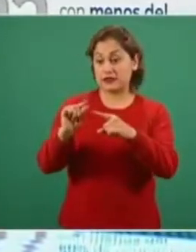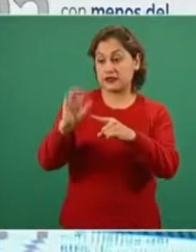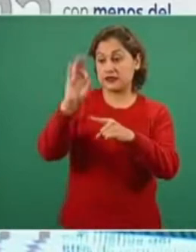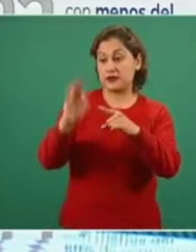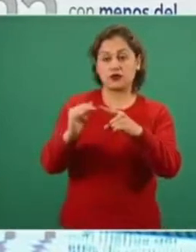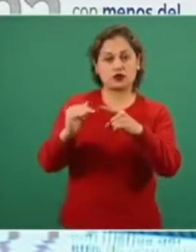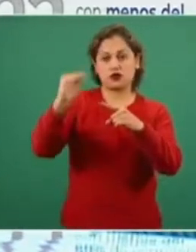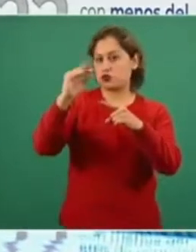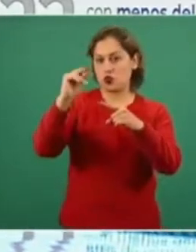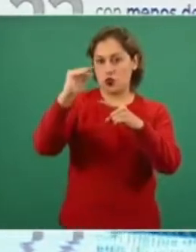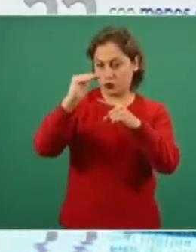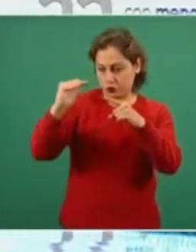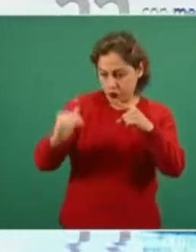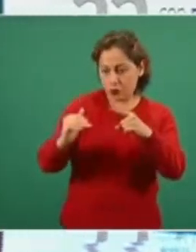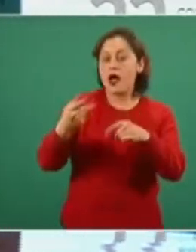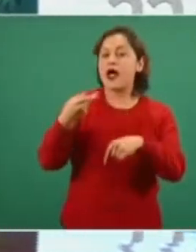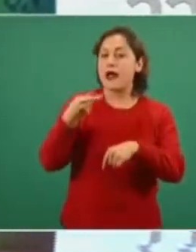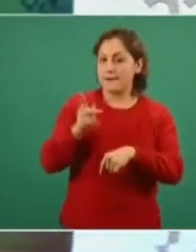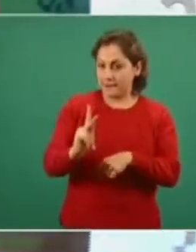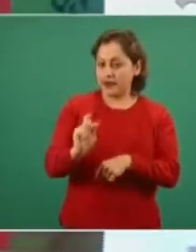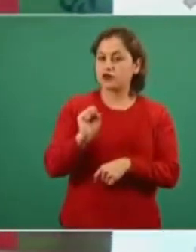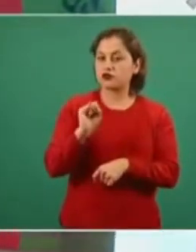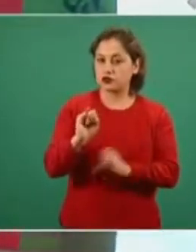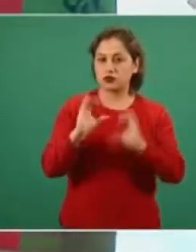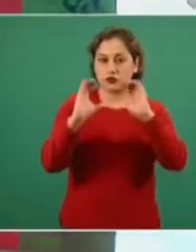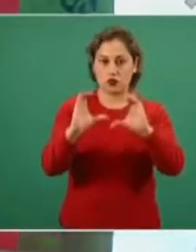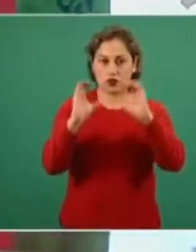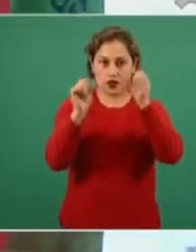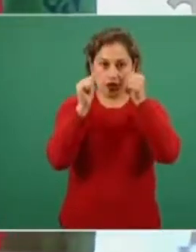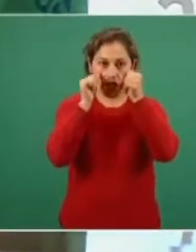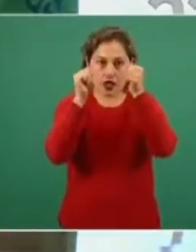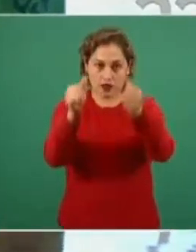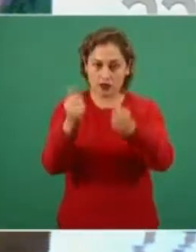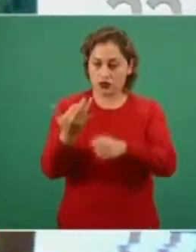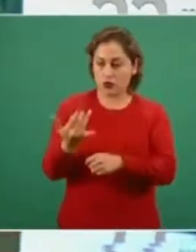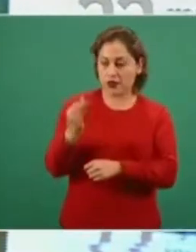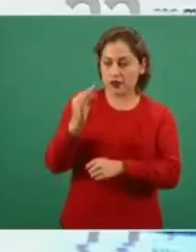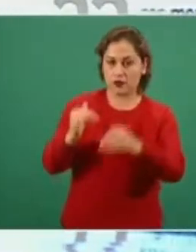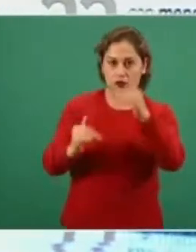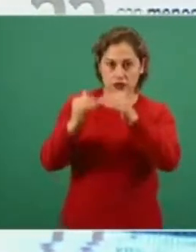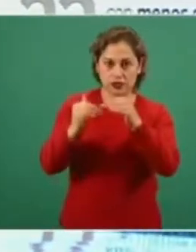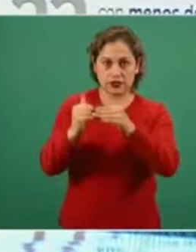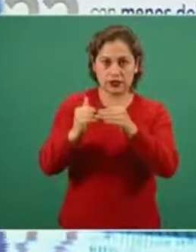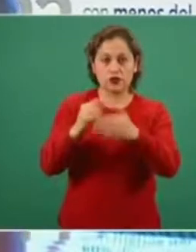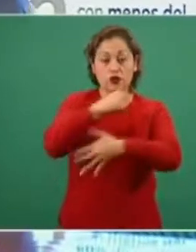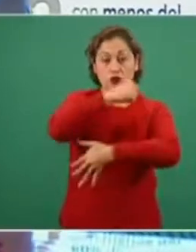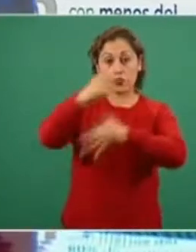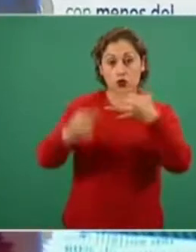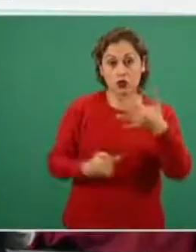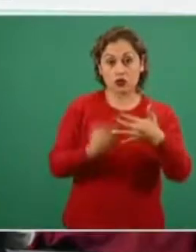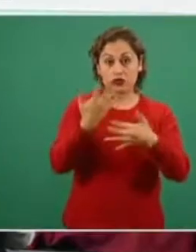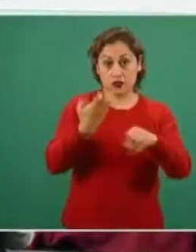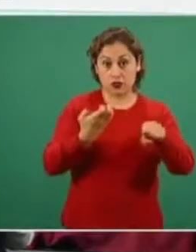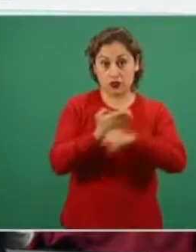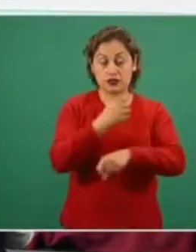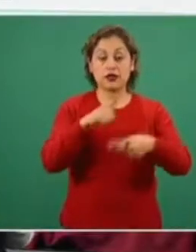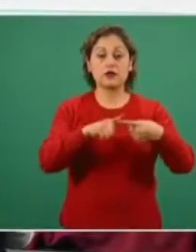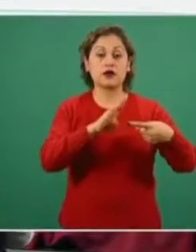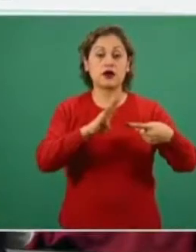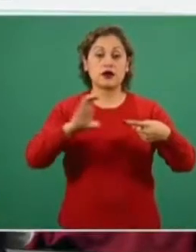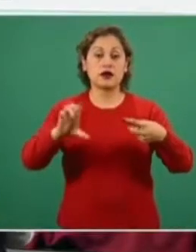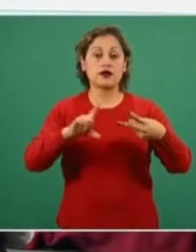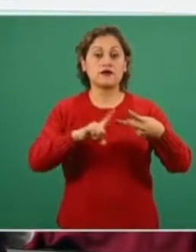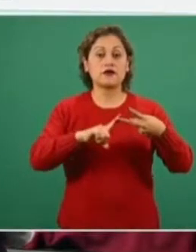nivel de precaución, porque ya estamos más allá del 50% de ocupación. Y aquí tenemos estas cinco entidades que son Baja